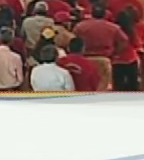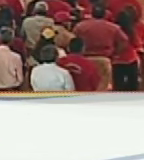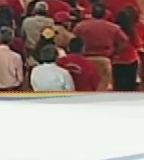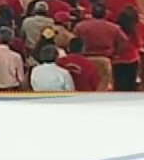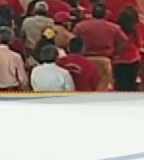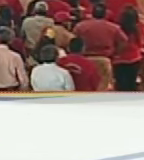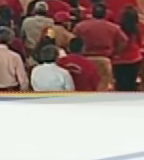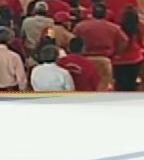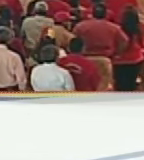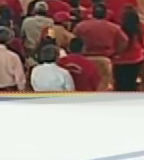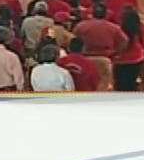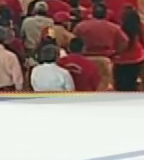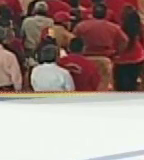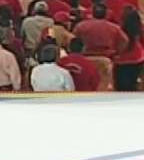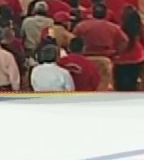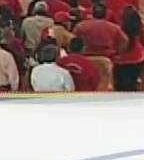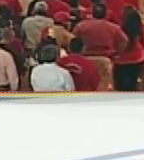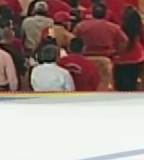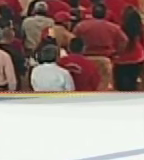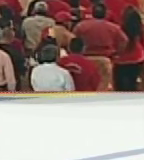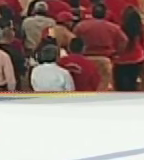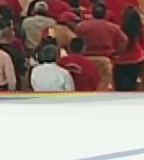del ejército colombiano.